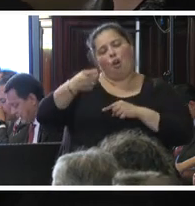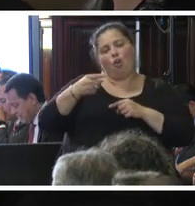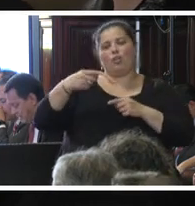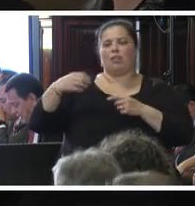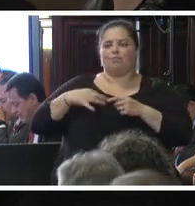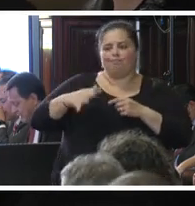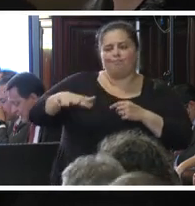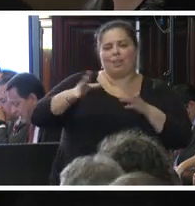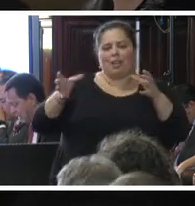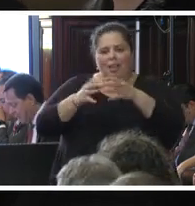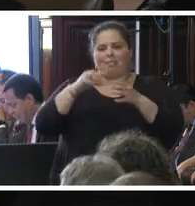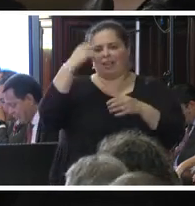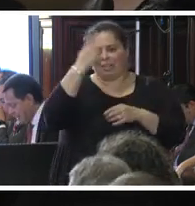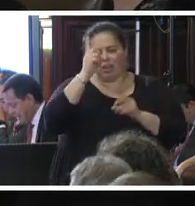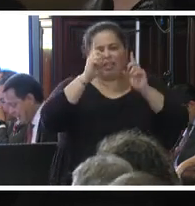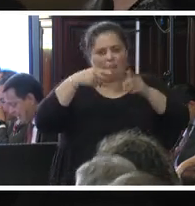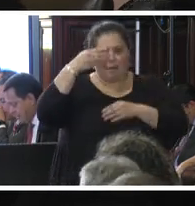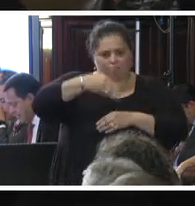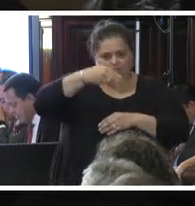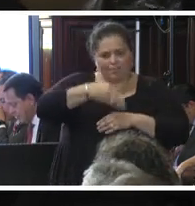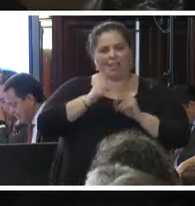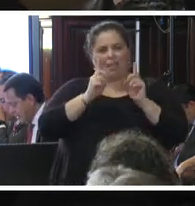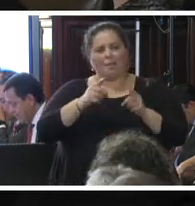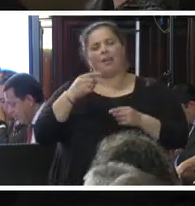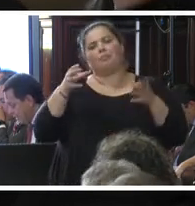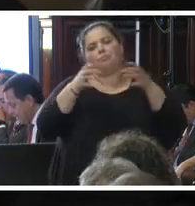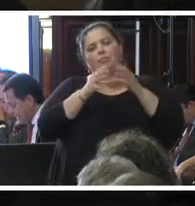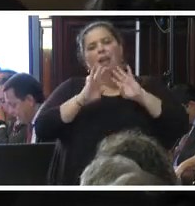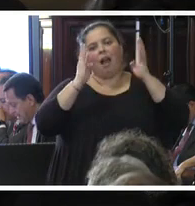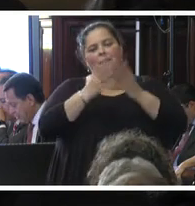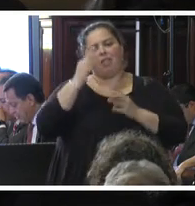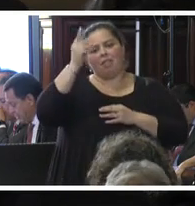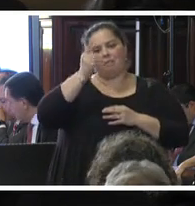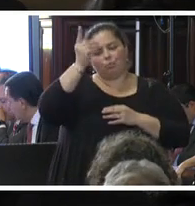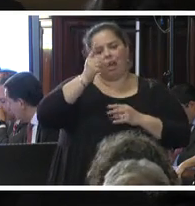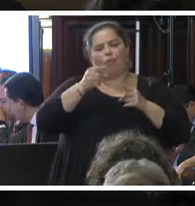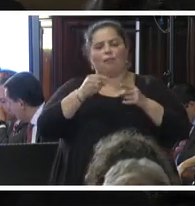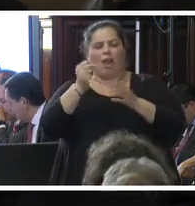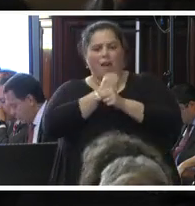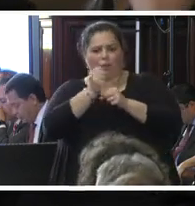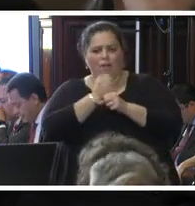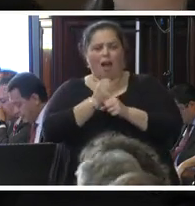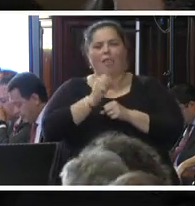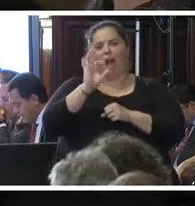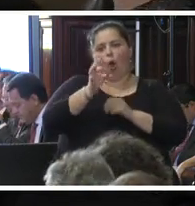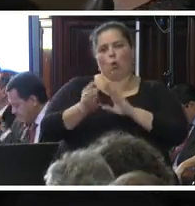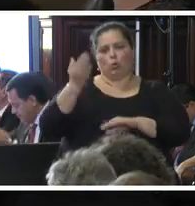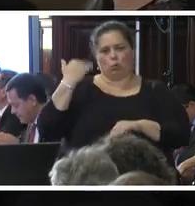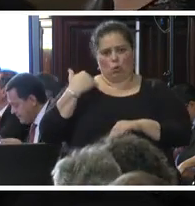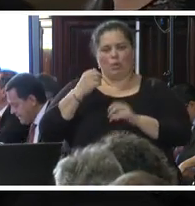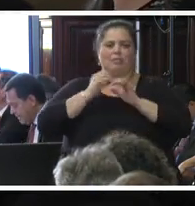instancias internacionales. Esta ley fue adoptada en la Cámara de Diputados por unanimidad el pasado 12 de octubre, se promulgará en los próximos